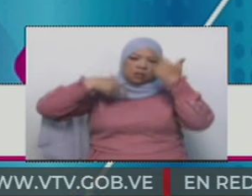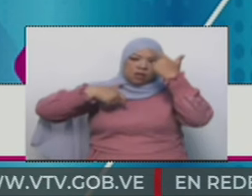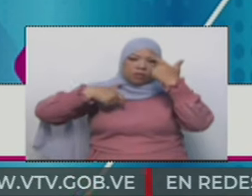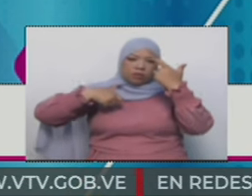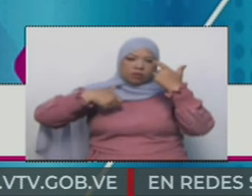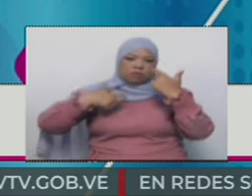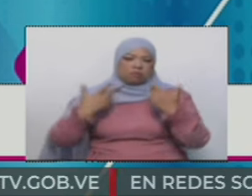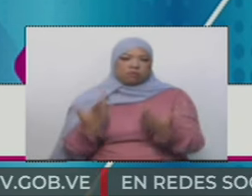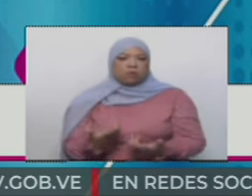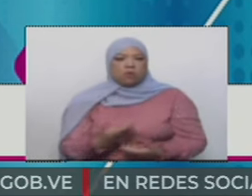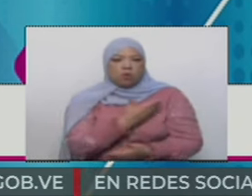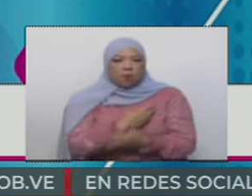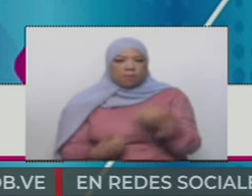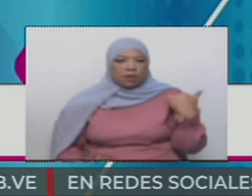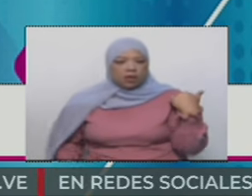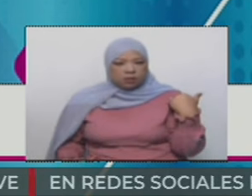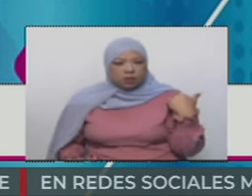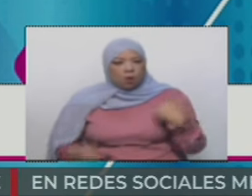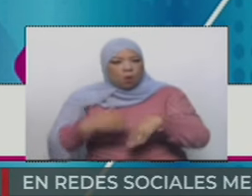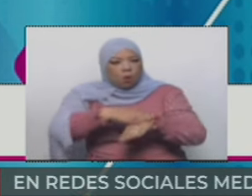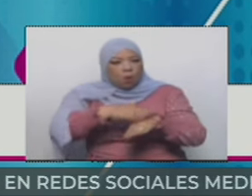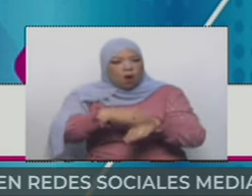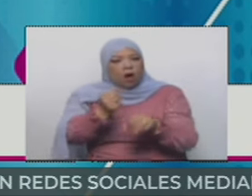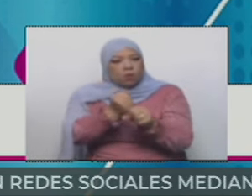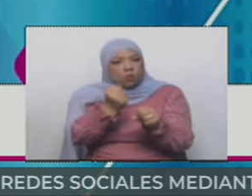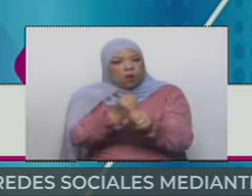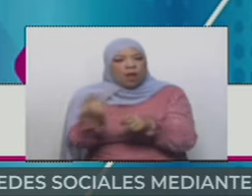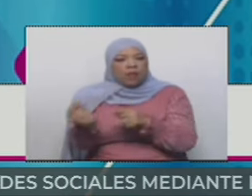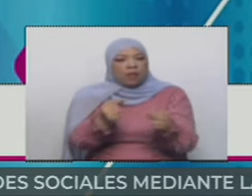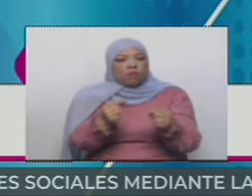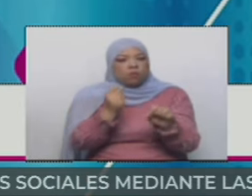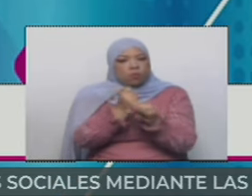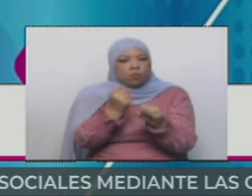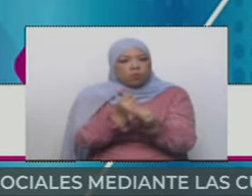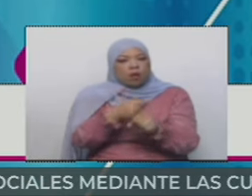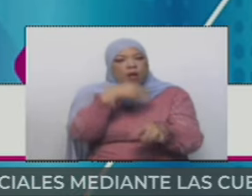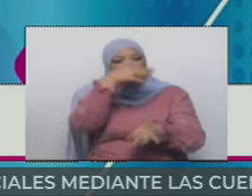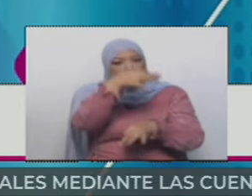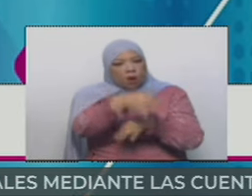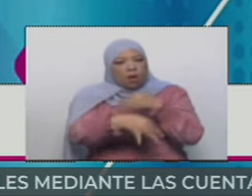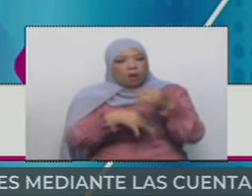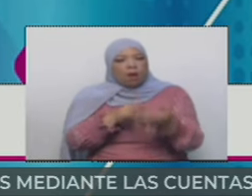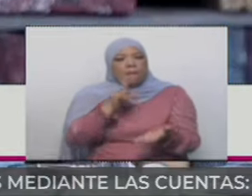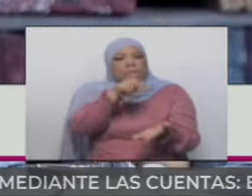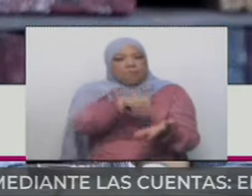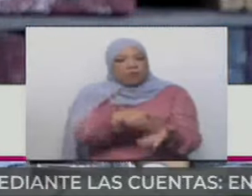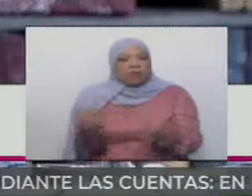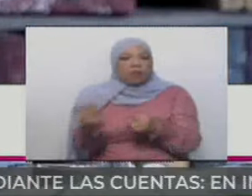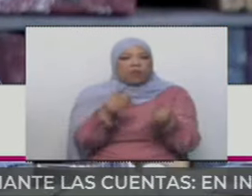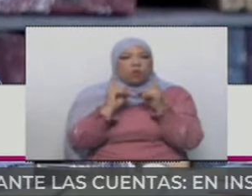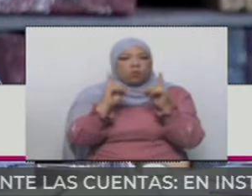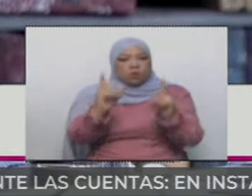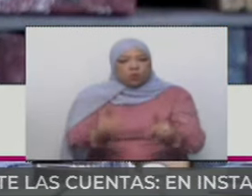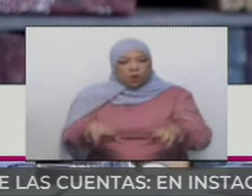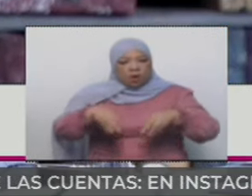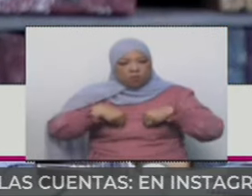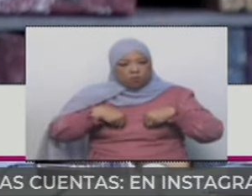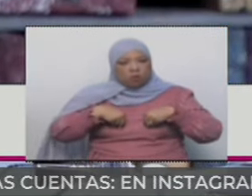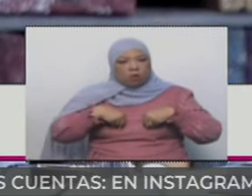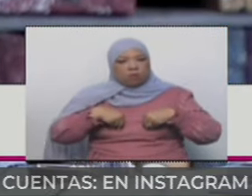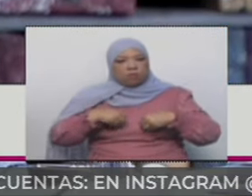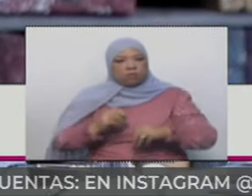¿Cuándo un presidente convocó a los trabajadores de base a expresarse, a participar, a decidir, a tomar el